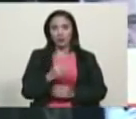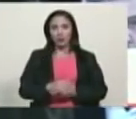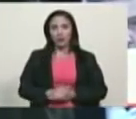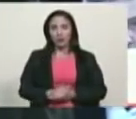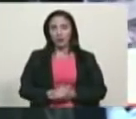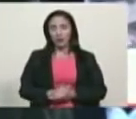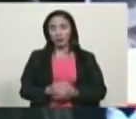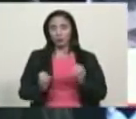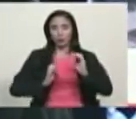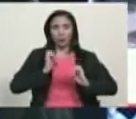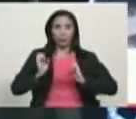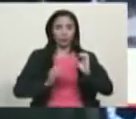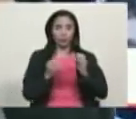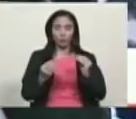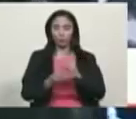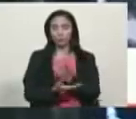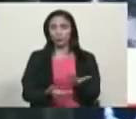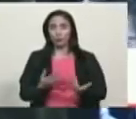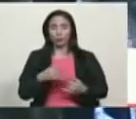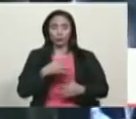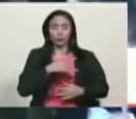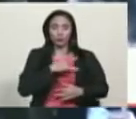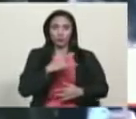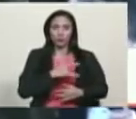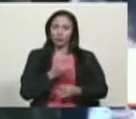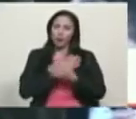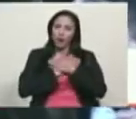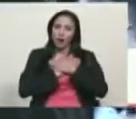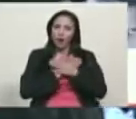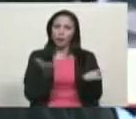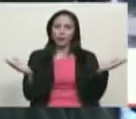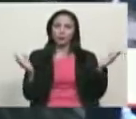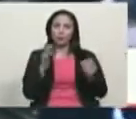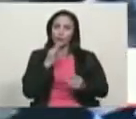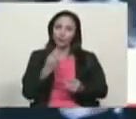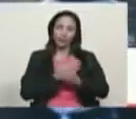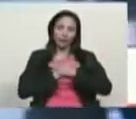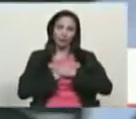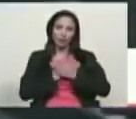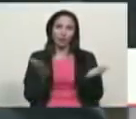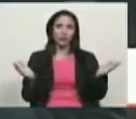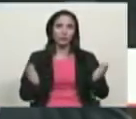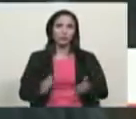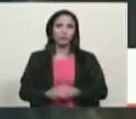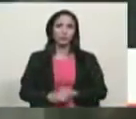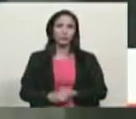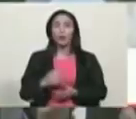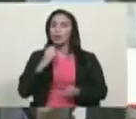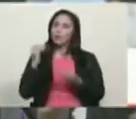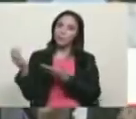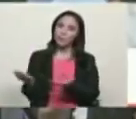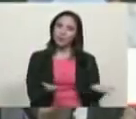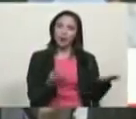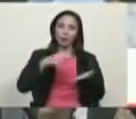emotivo de esa tribuna. Y un abrazo muy fuerte, de verdad. Le agradezco mucho que me haya invitado a hablar.